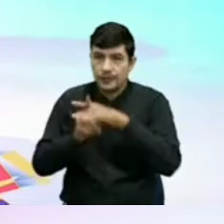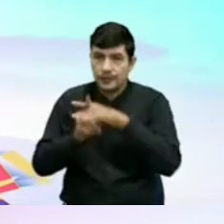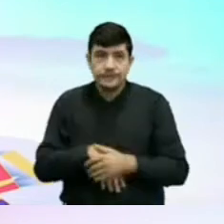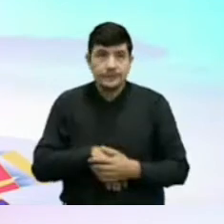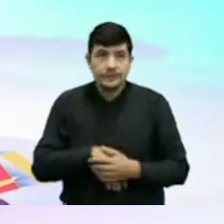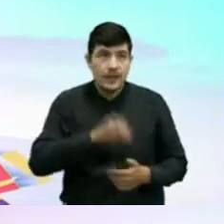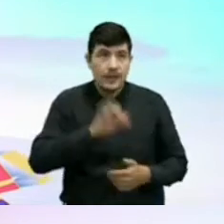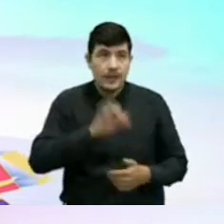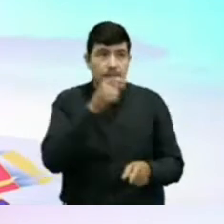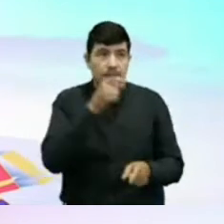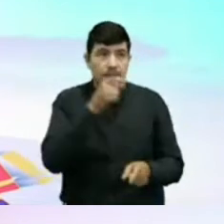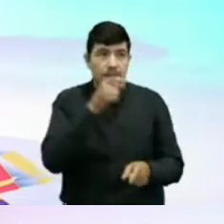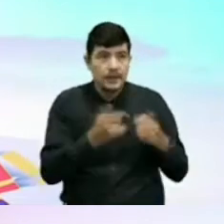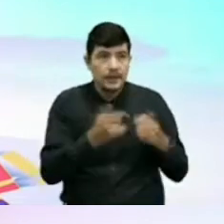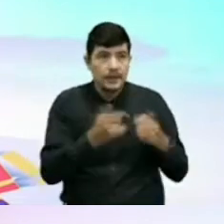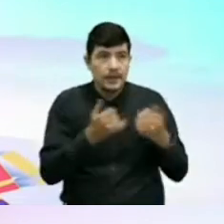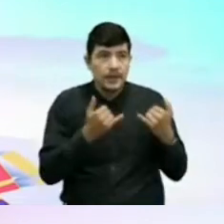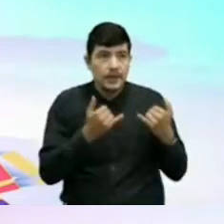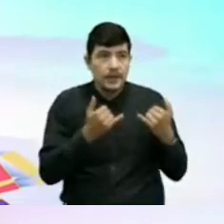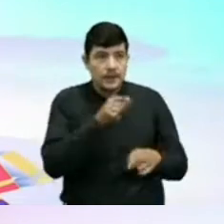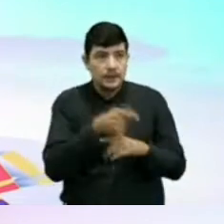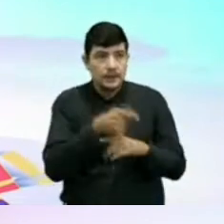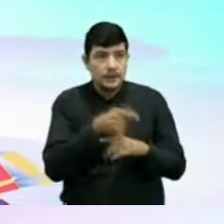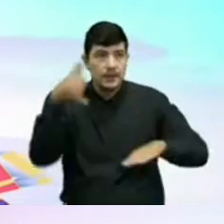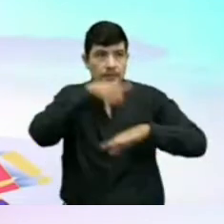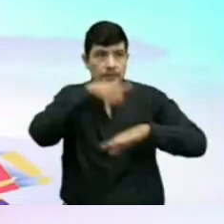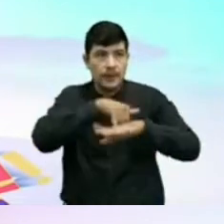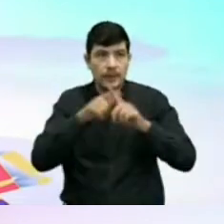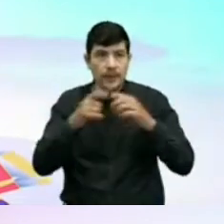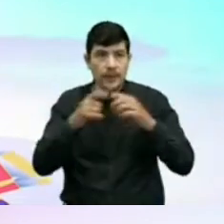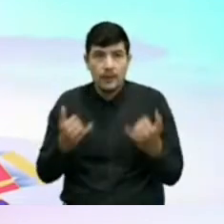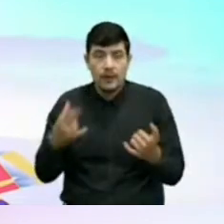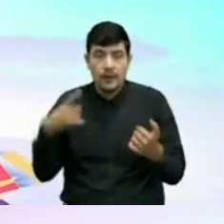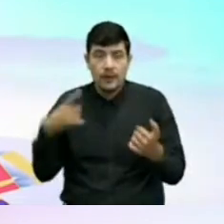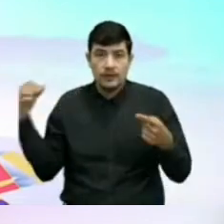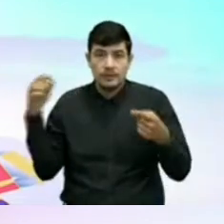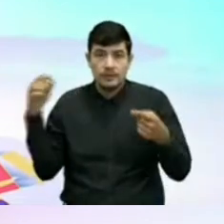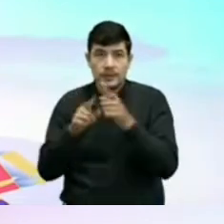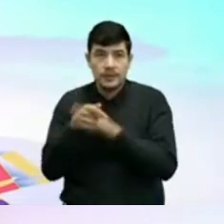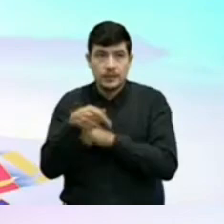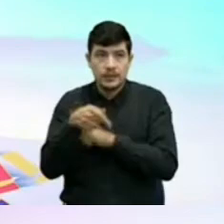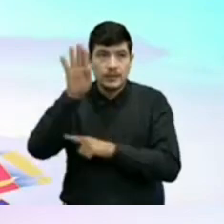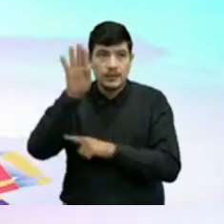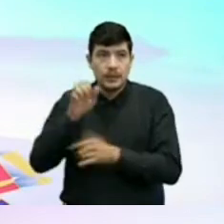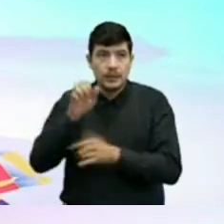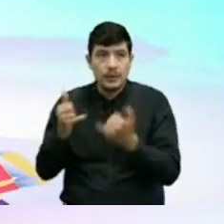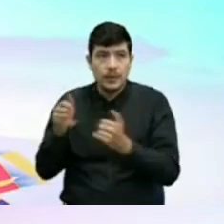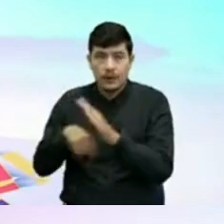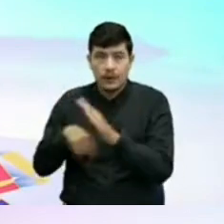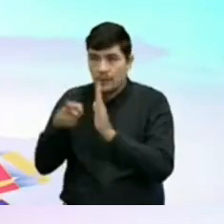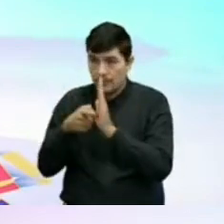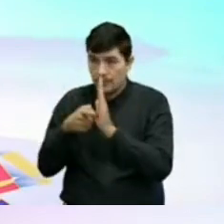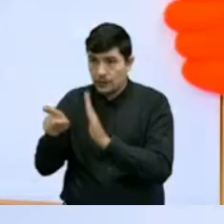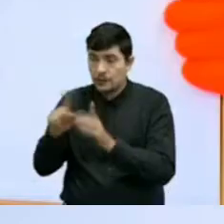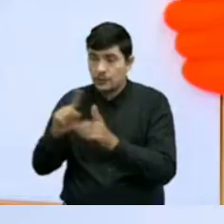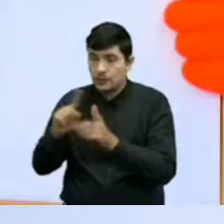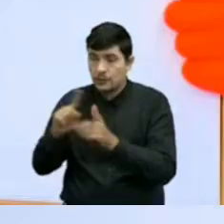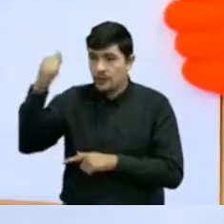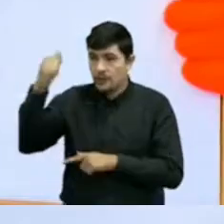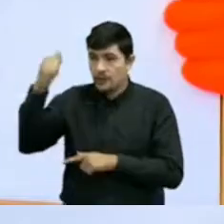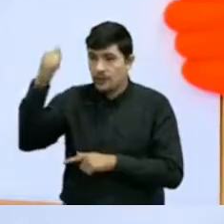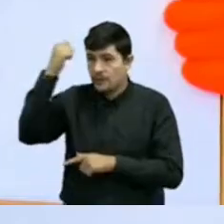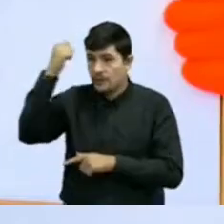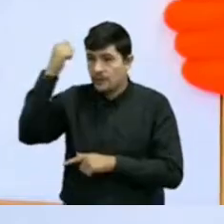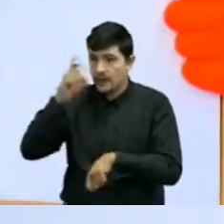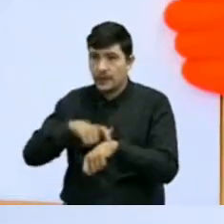Bueno, dejemos aquí quieto mi amigo el teléfono y vamos a hablar del siglo XIX. Vamos a complementar lo que dijeron nuestros amigos los profes del tiempo. Ok. Resulta que en el